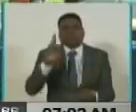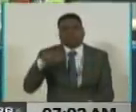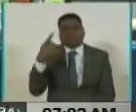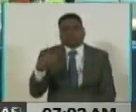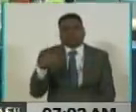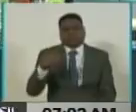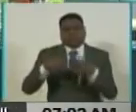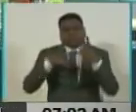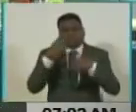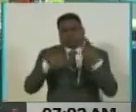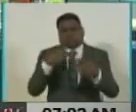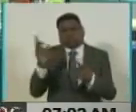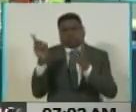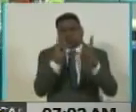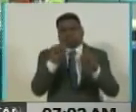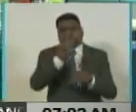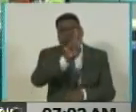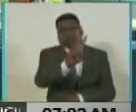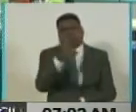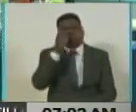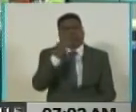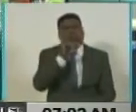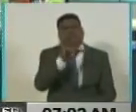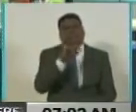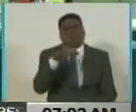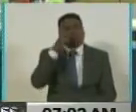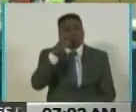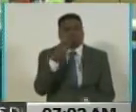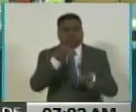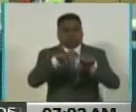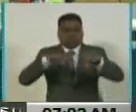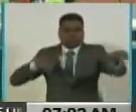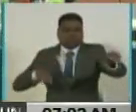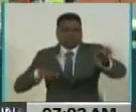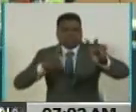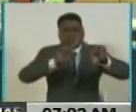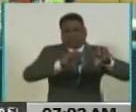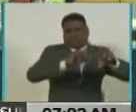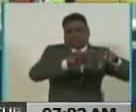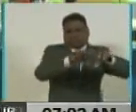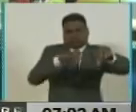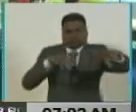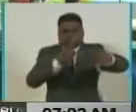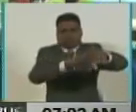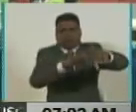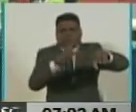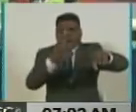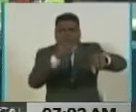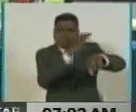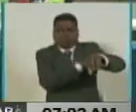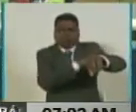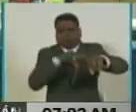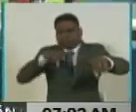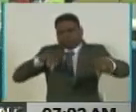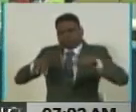diálogo? Los dos pueblos o el mismo pueblo dividido en diferentes tendencias, ¿confía en estos mediadores del diálogo?